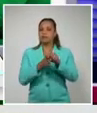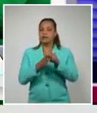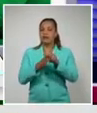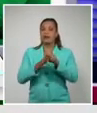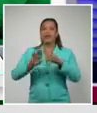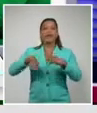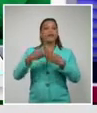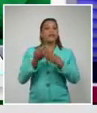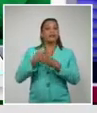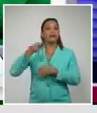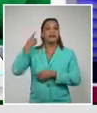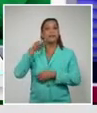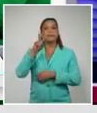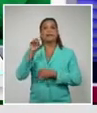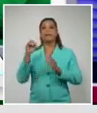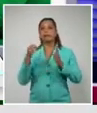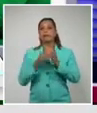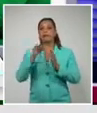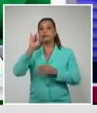ayer,